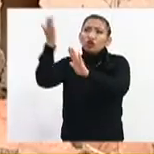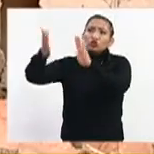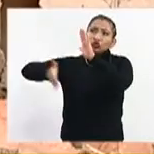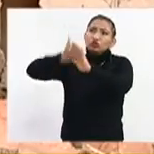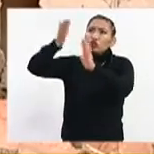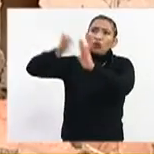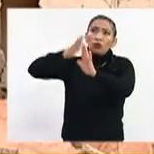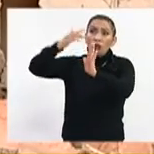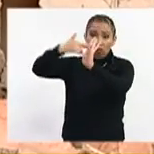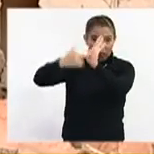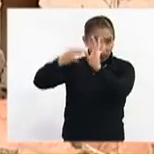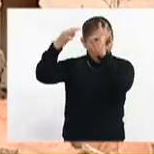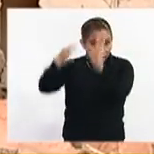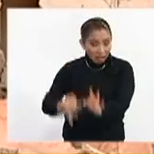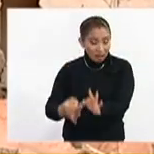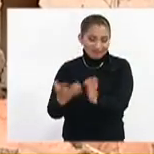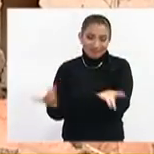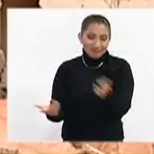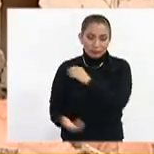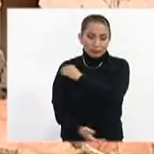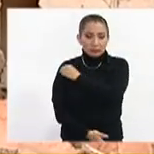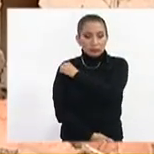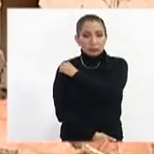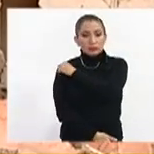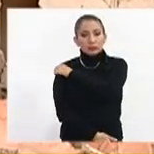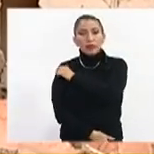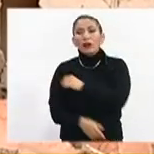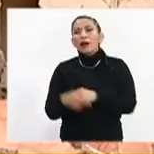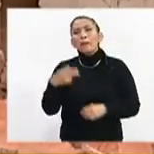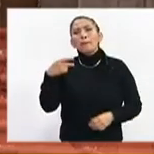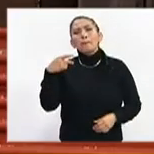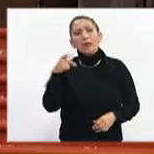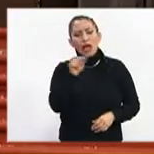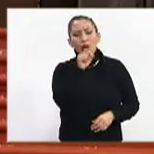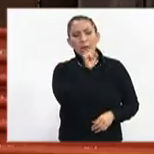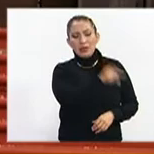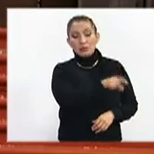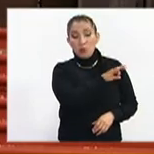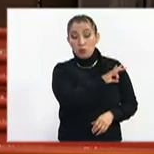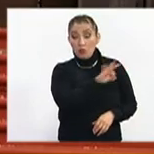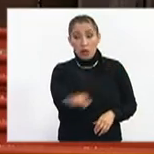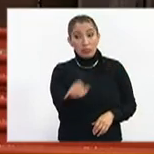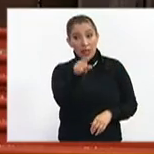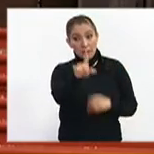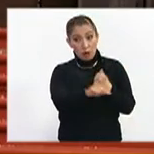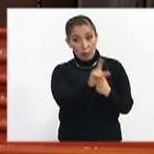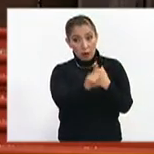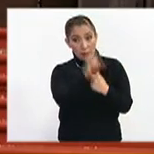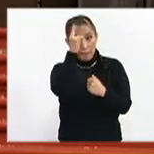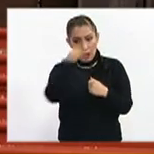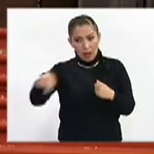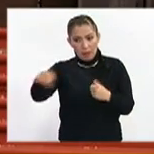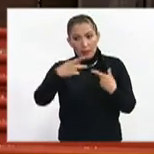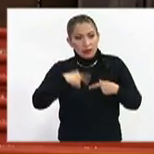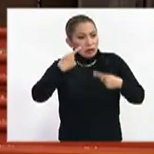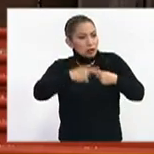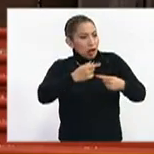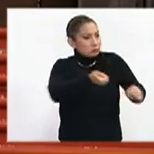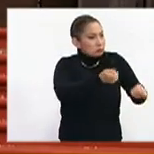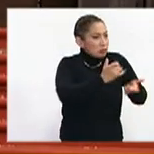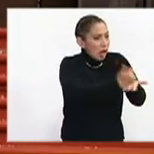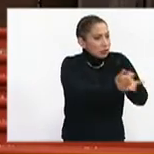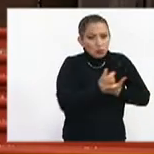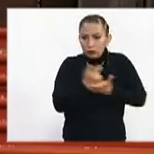construcciones que no cumplían con las normas, digamos, ¿no? Pero de ahí podría derivar el problema para la gente, ¿no? ¿Quién me